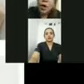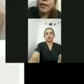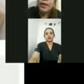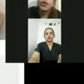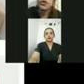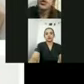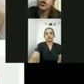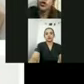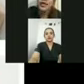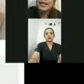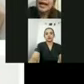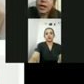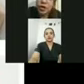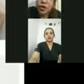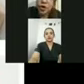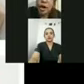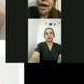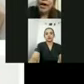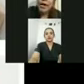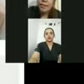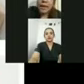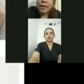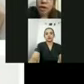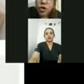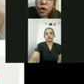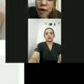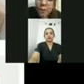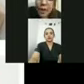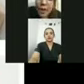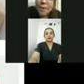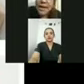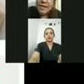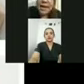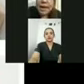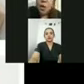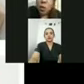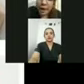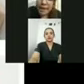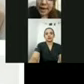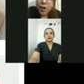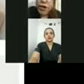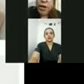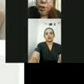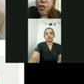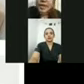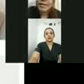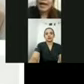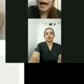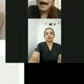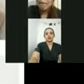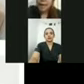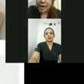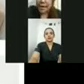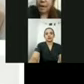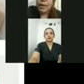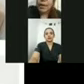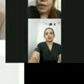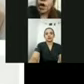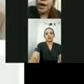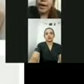que cometen los niños disléxicos en el ambiente escolar van a ser iguales a los alumnos que están